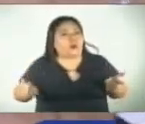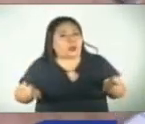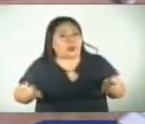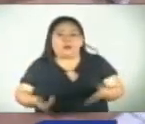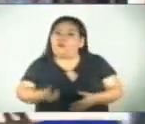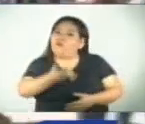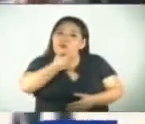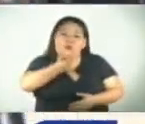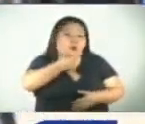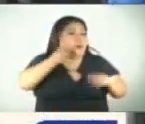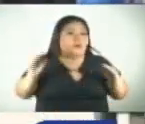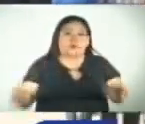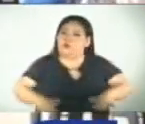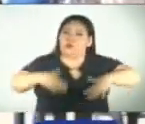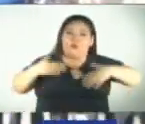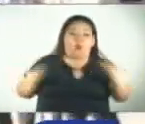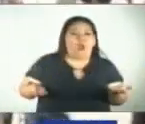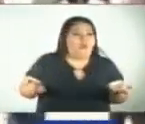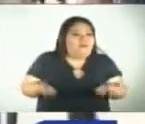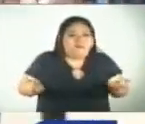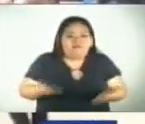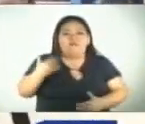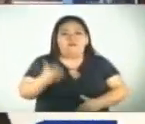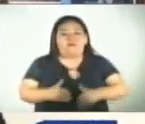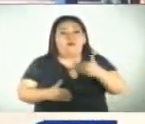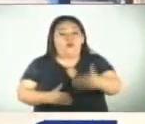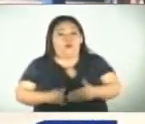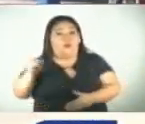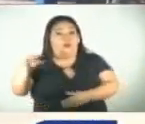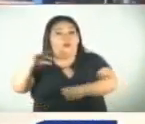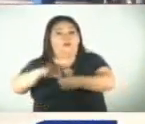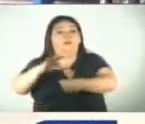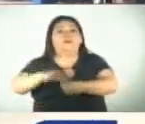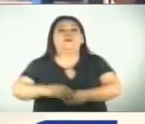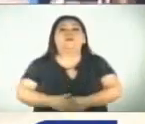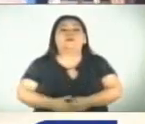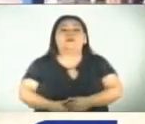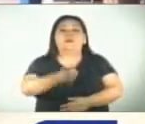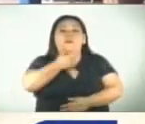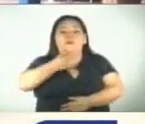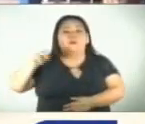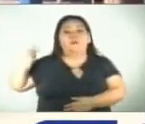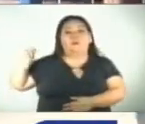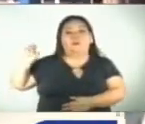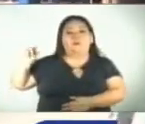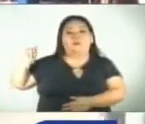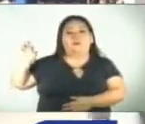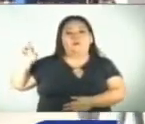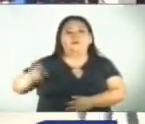sobre la forma en que se desarrolla esta votación. Un reporte de Néstor Hernández.